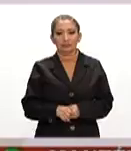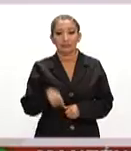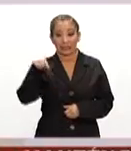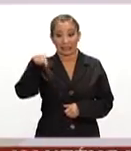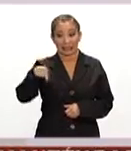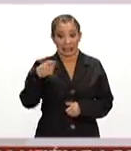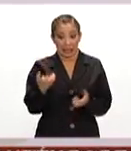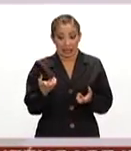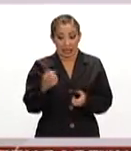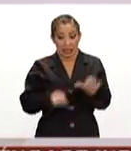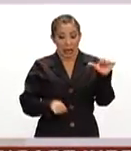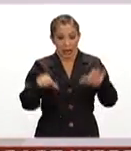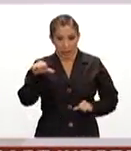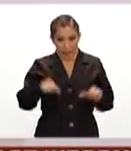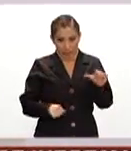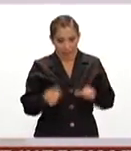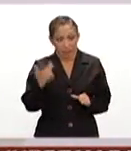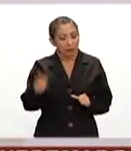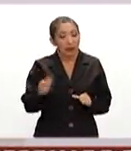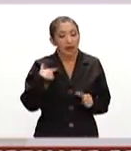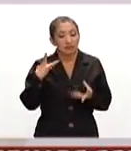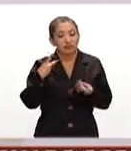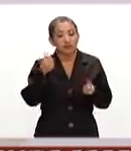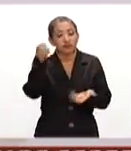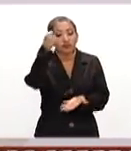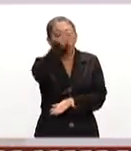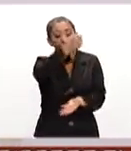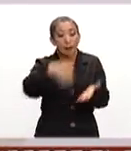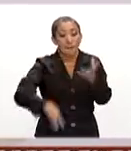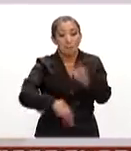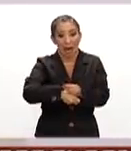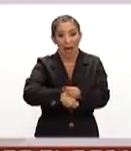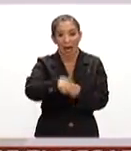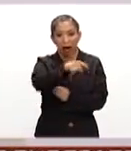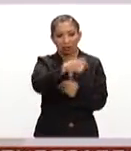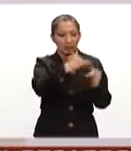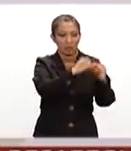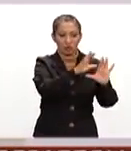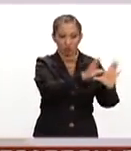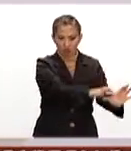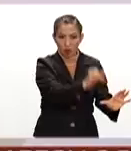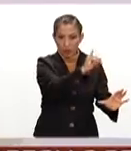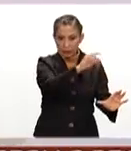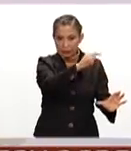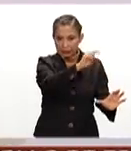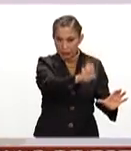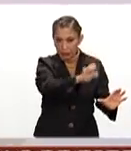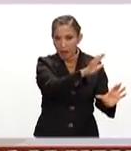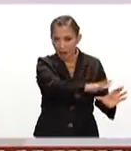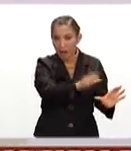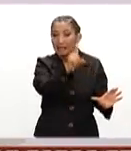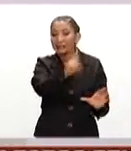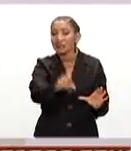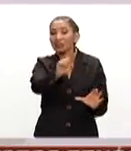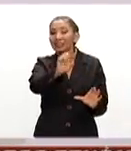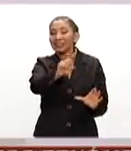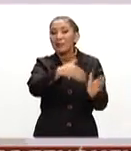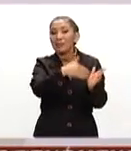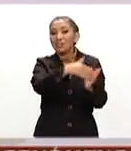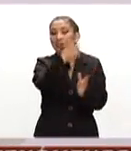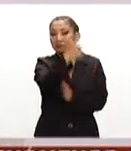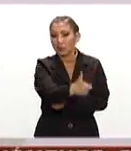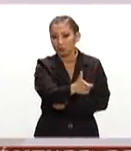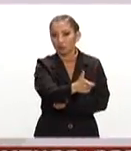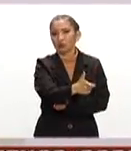Estas acciones significan una inversión adicional al esfuerzo institucional que realiza el ISSSTE de 160 millones